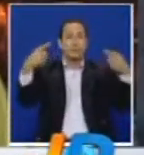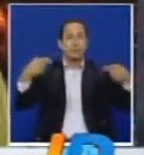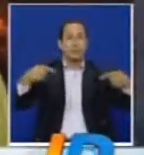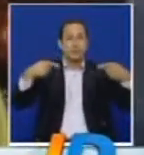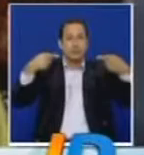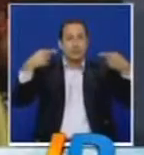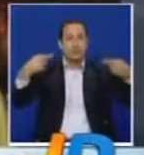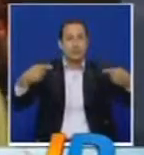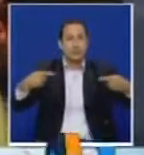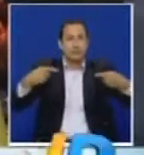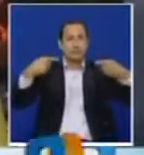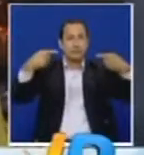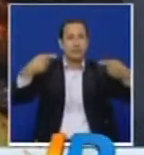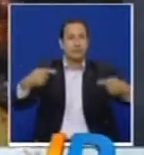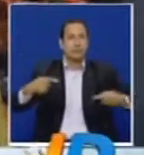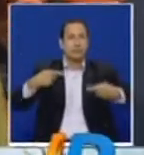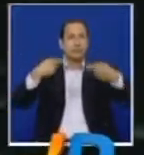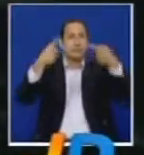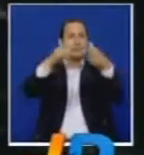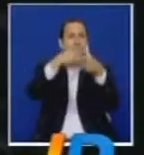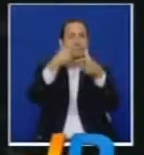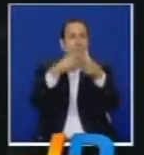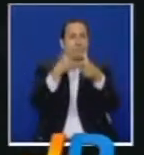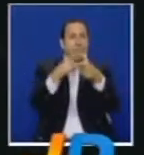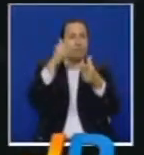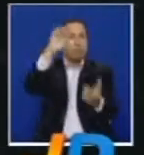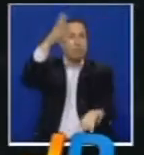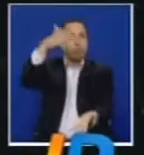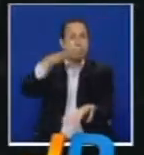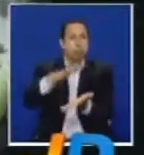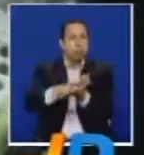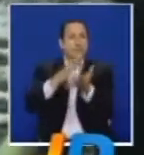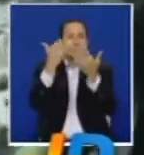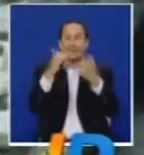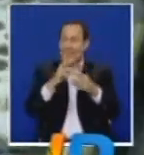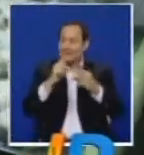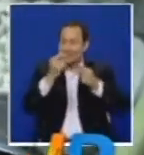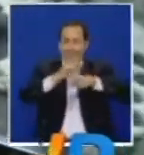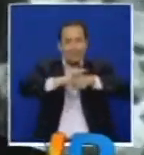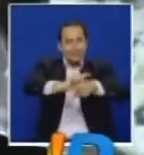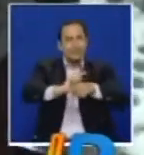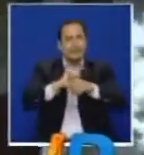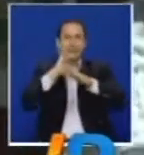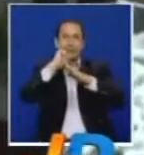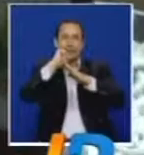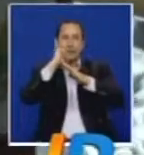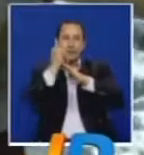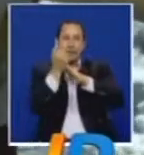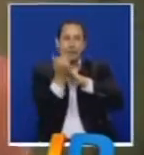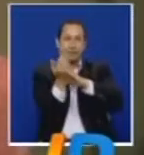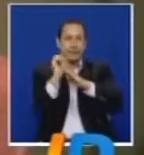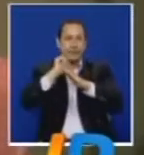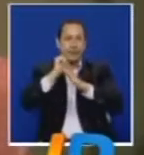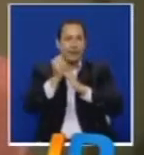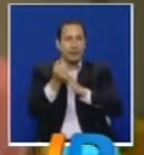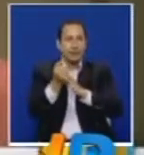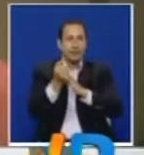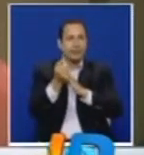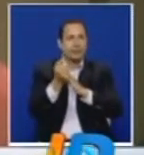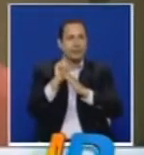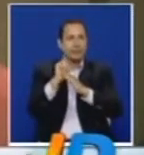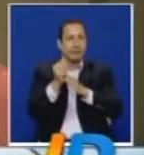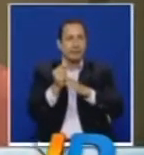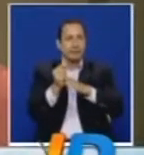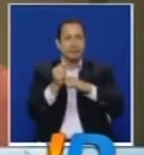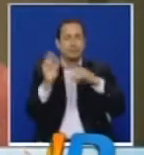Solamente nos queda una olladita de papa nomás. De inmediato se disparó la producción de arepa. Nos hemos tenido que quedar más tarde de